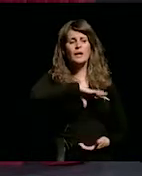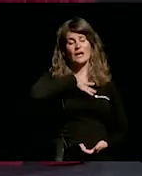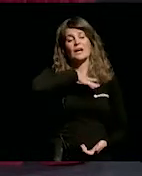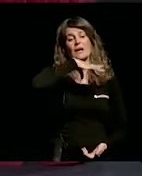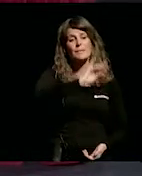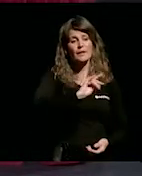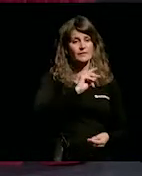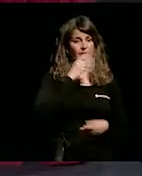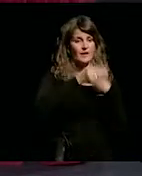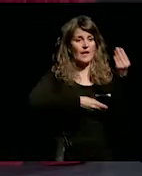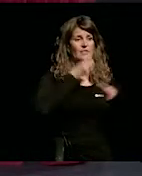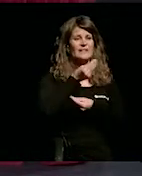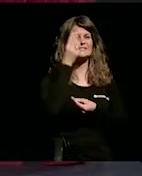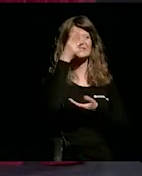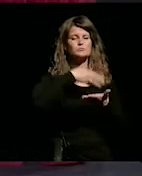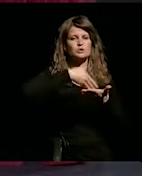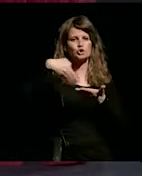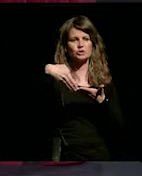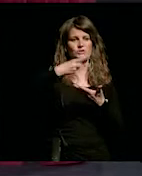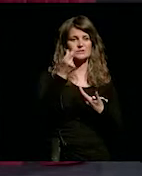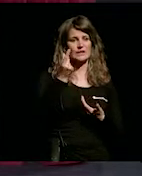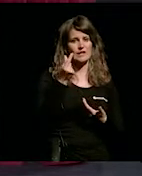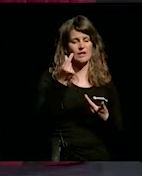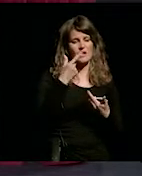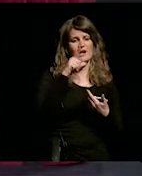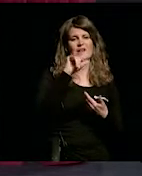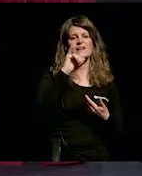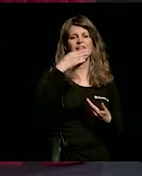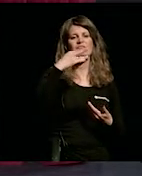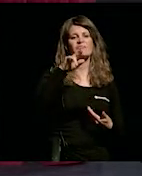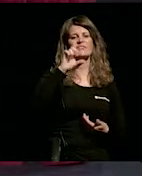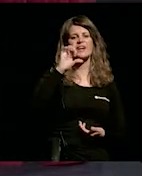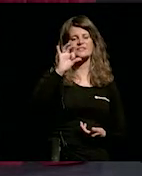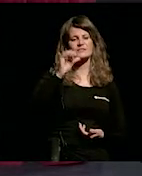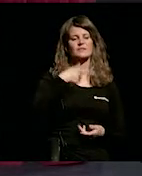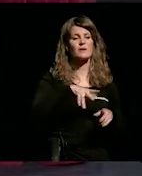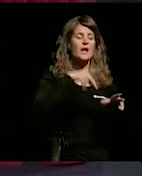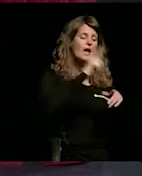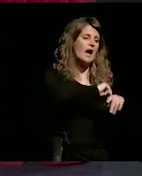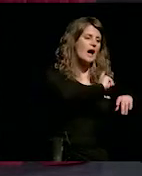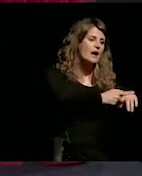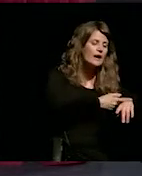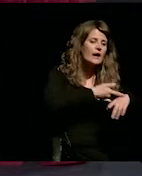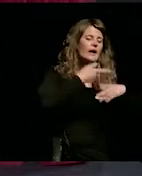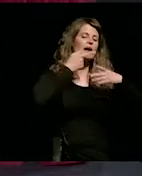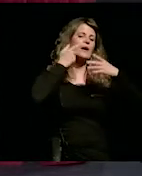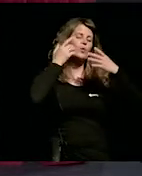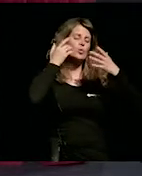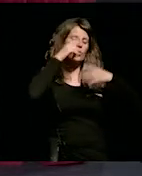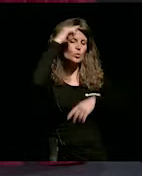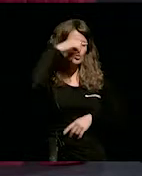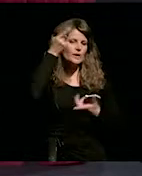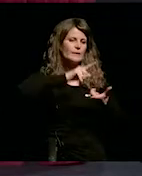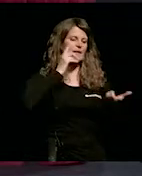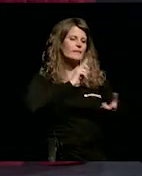inyectar 3 millones de libras en el mundo del arte, la cultura y el deporte a través de trabajo